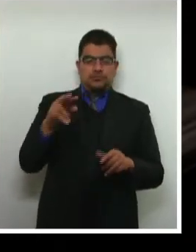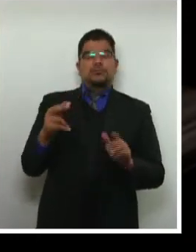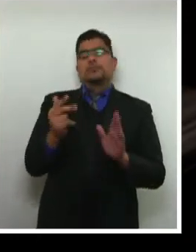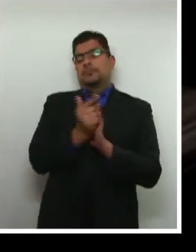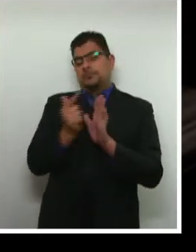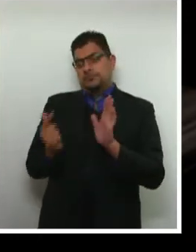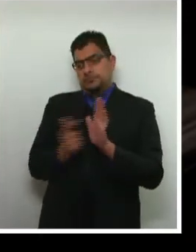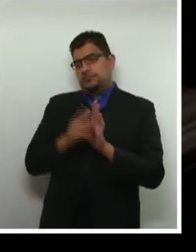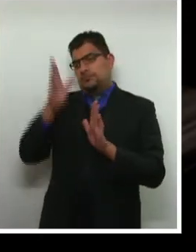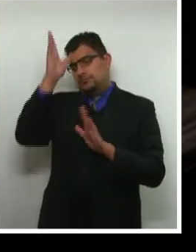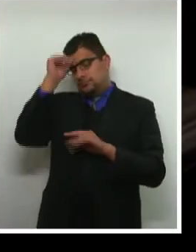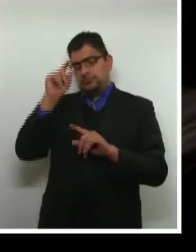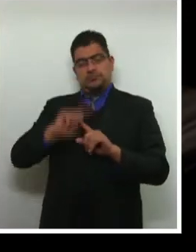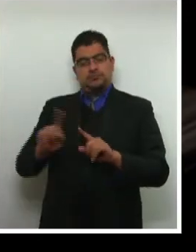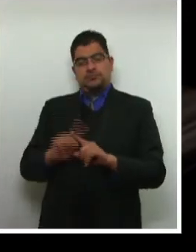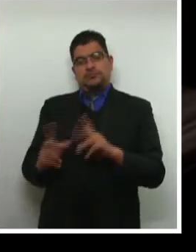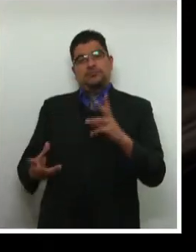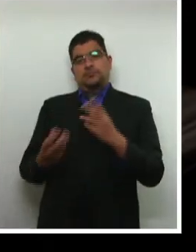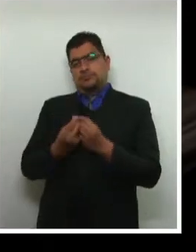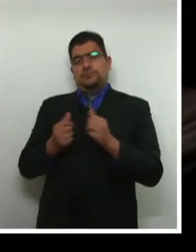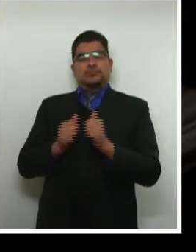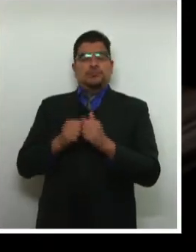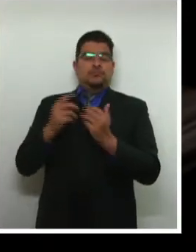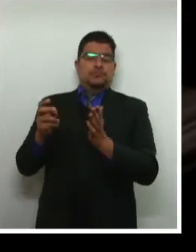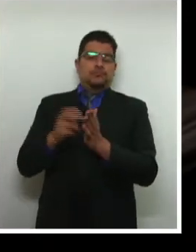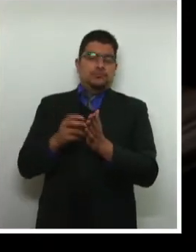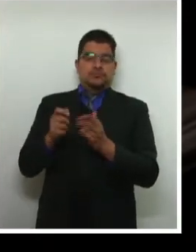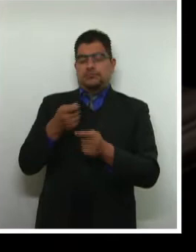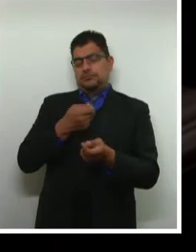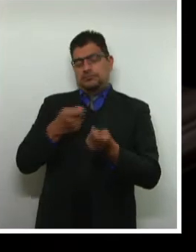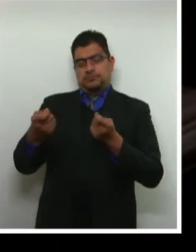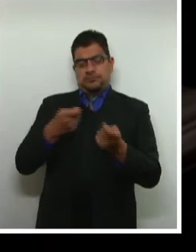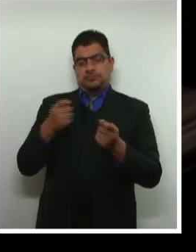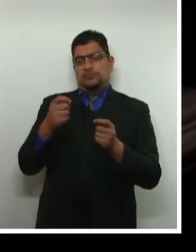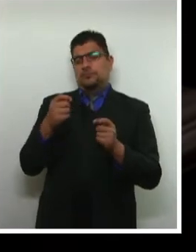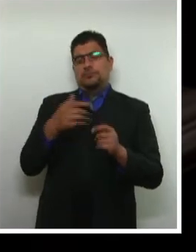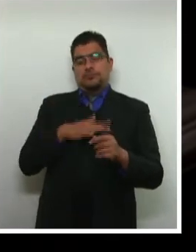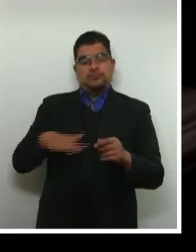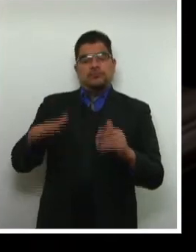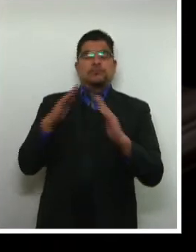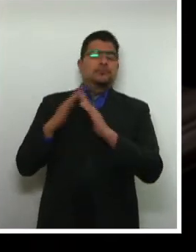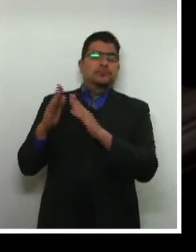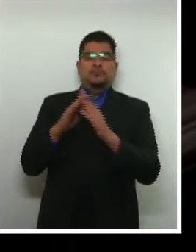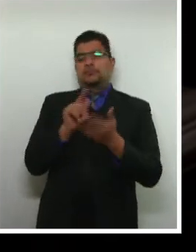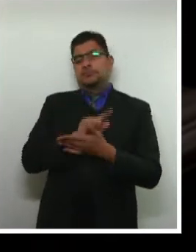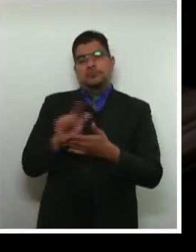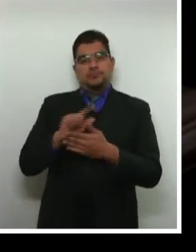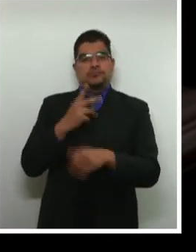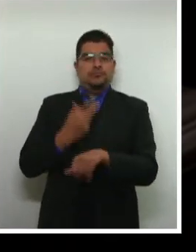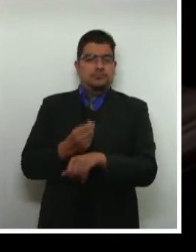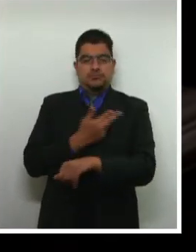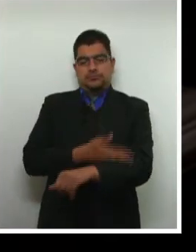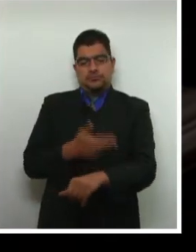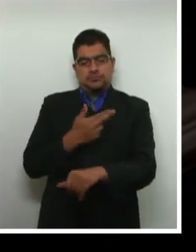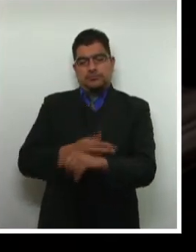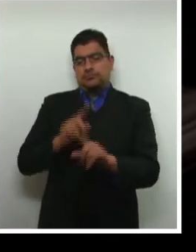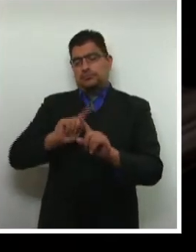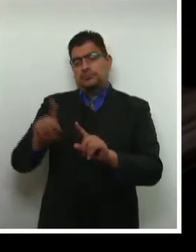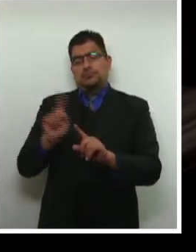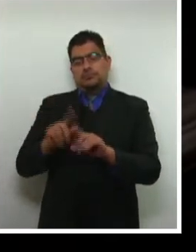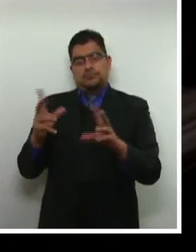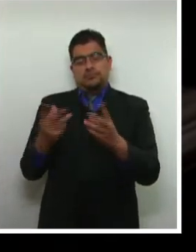leyes, acuerdos y convenios en lo que respecta a regulación urbana, intendencia, mantenimiento, renovación, restauración